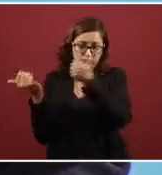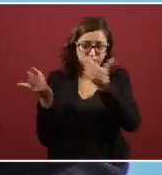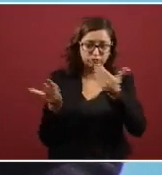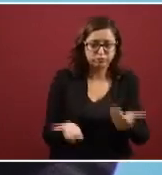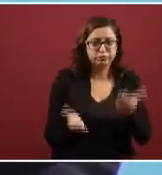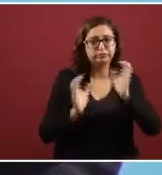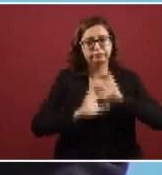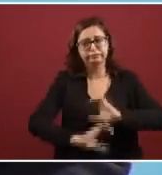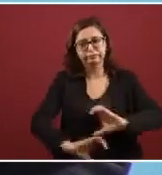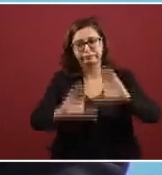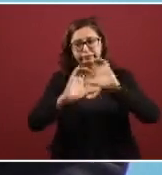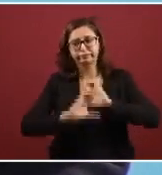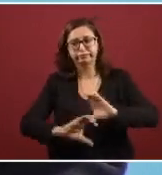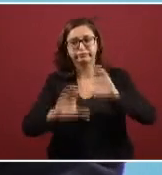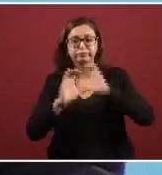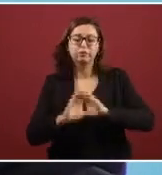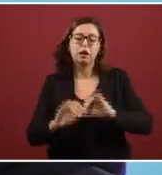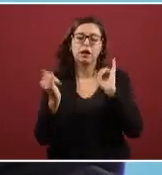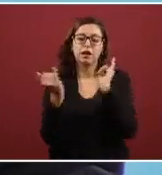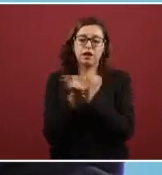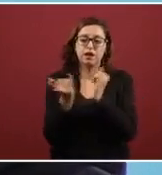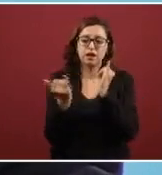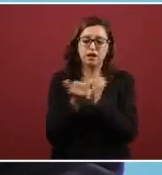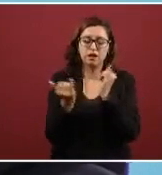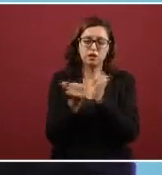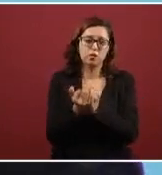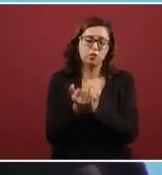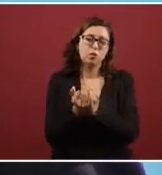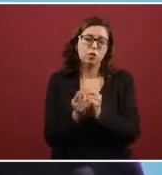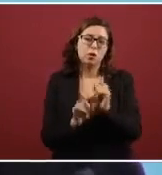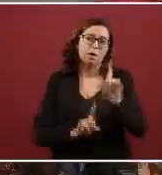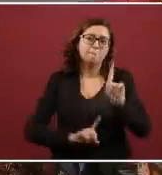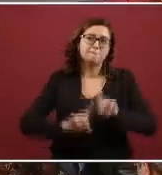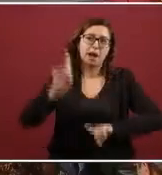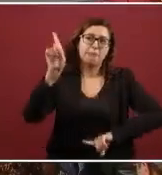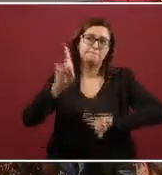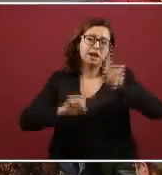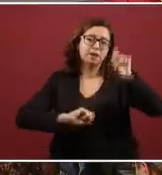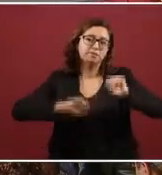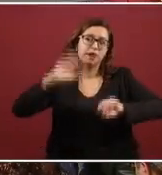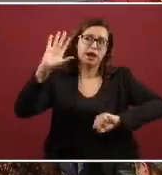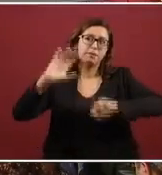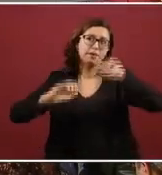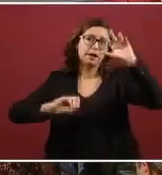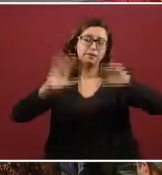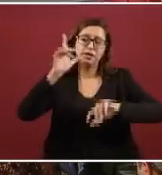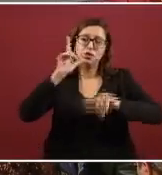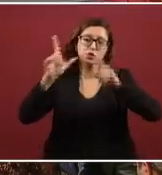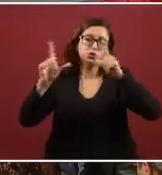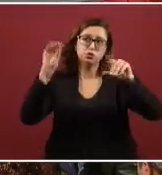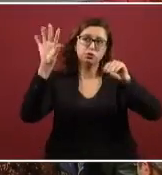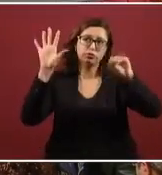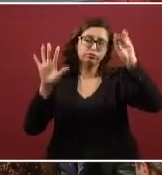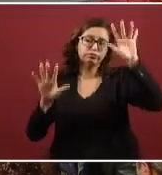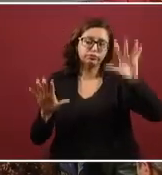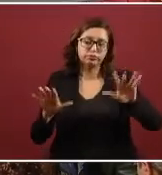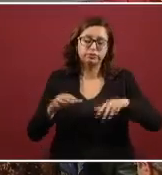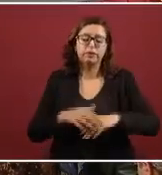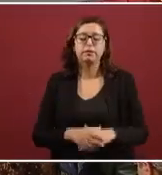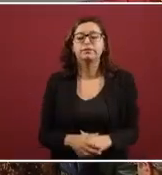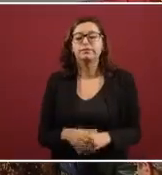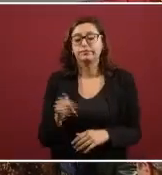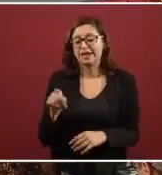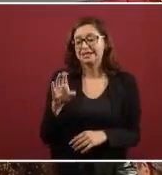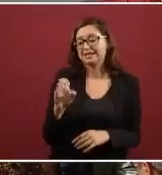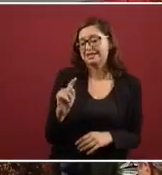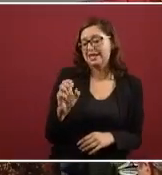y el espectáculo de fuegos pirotécnicos. El CECAM tiene un propósito, el de desarrollar una educación y formación